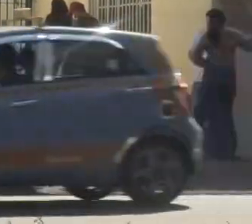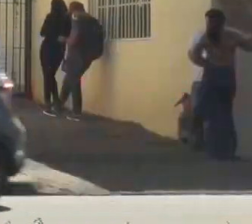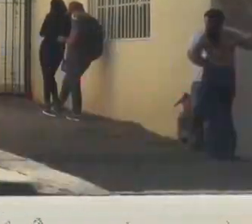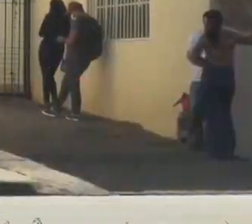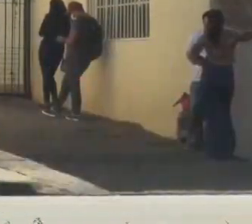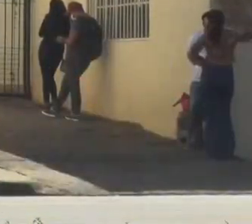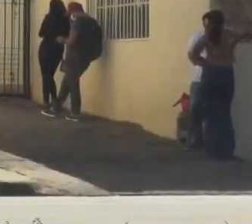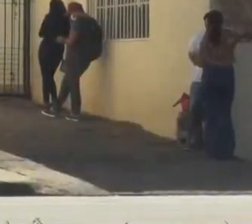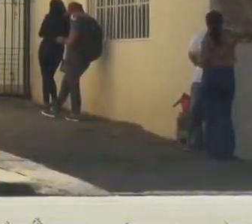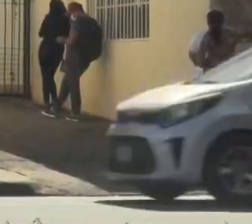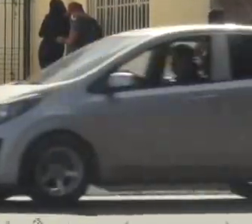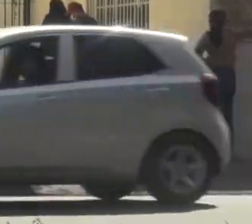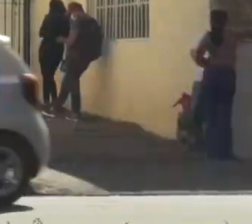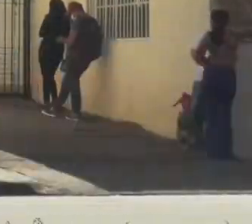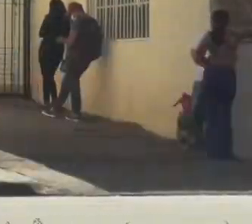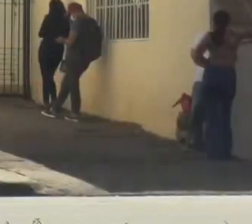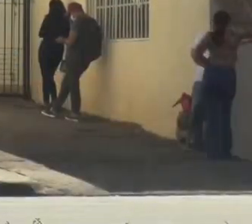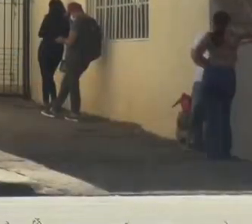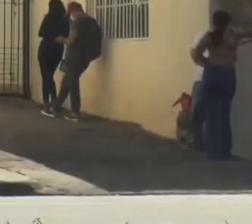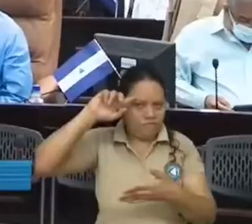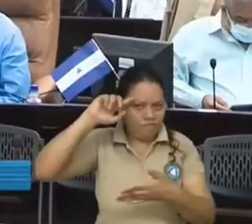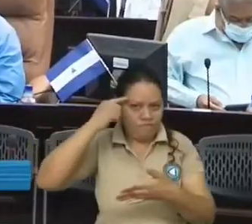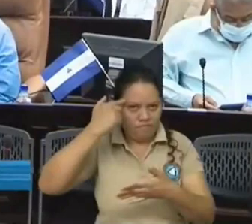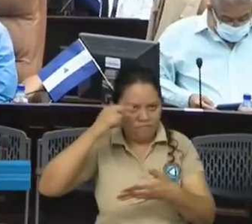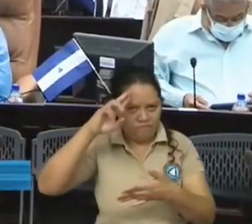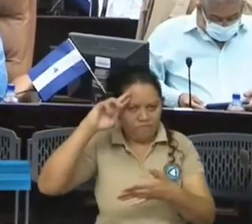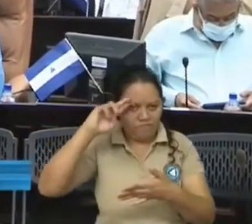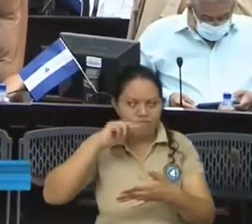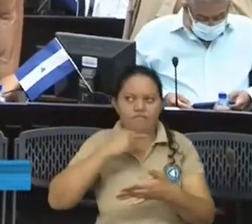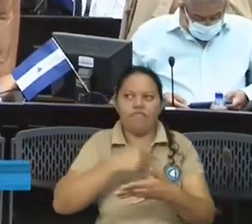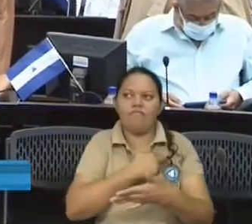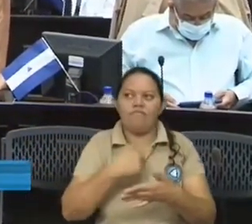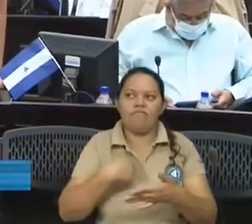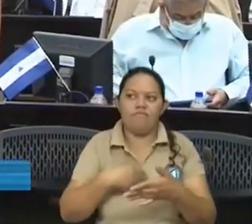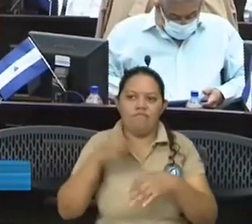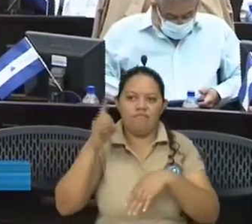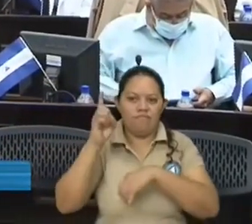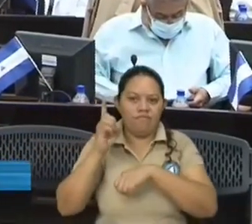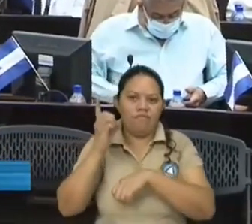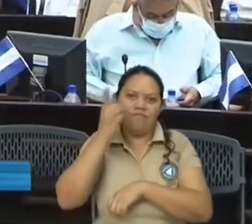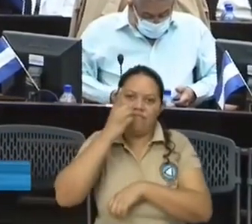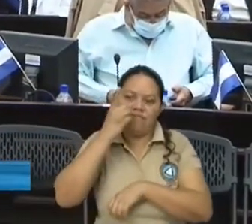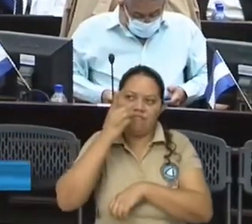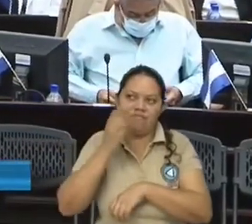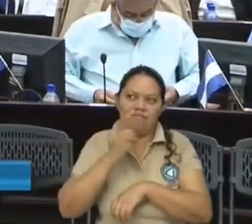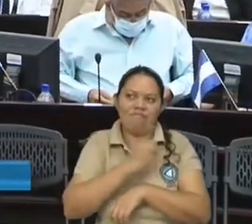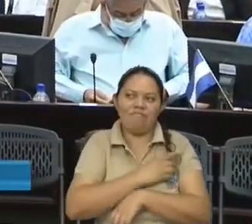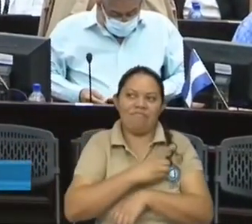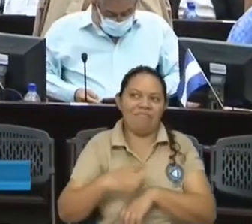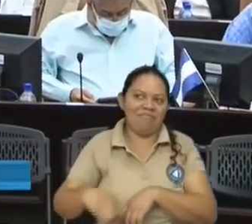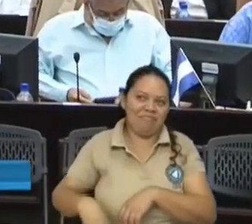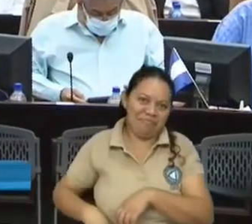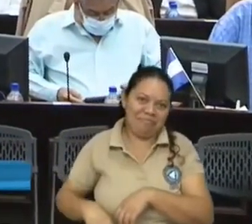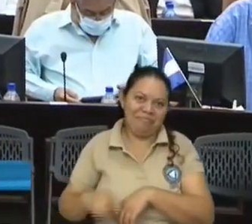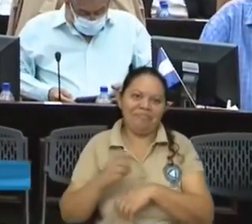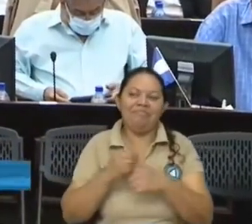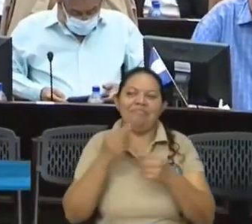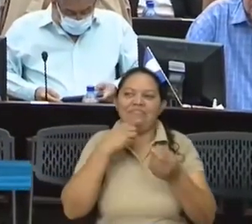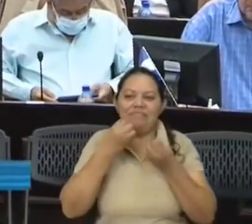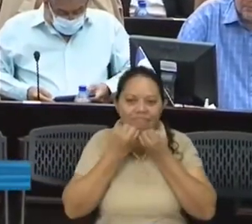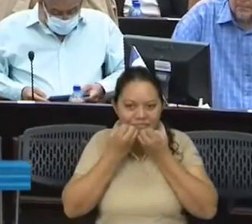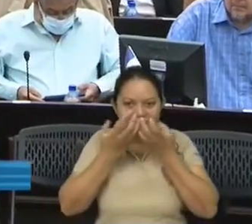departamento de registro y control de asociaciones civiles sin fin de lucro el ministerio de gobernación o porque su junta directiva